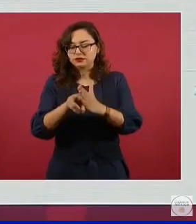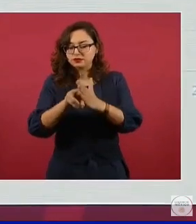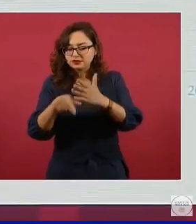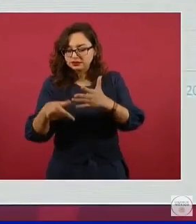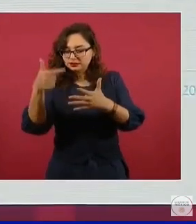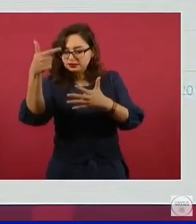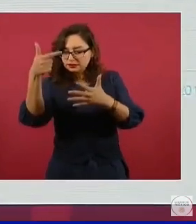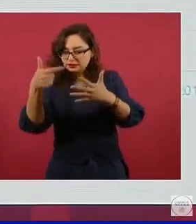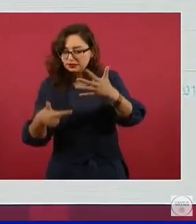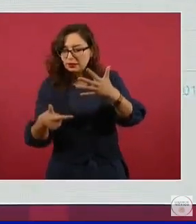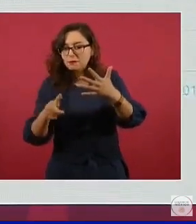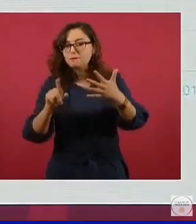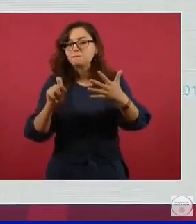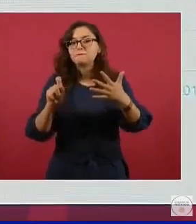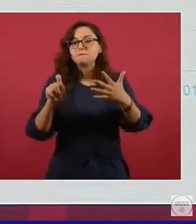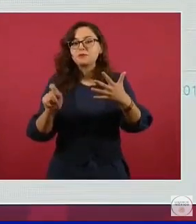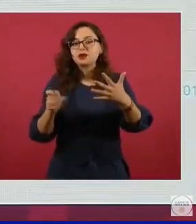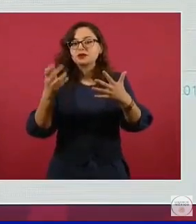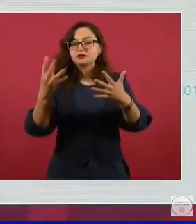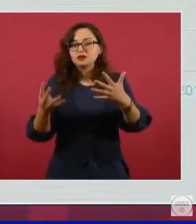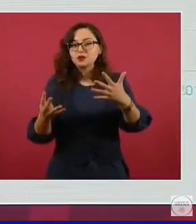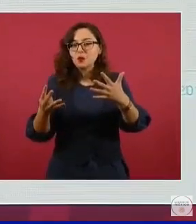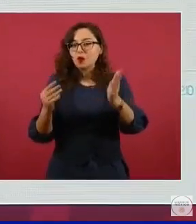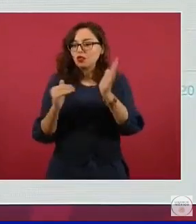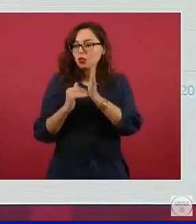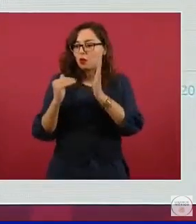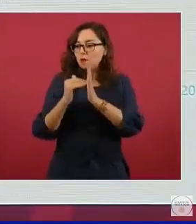24 multimillonarios mexicanos.